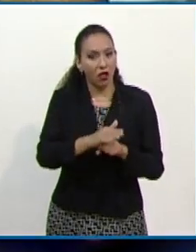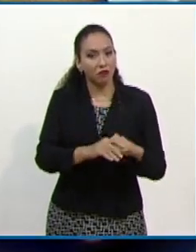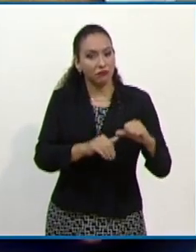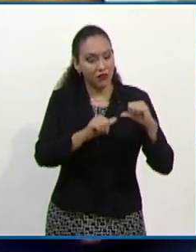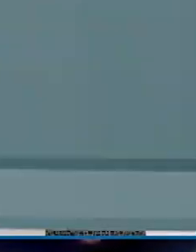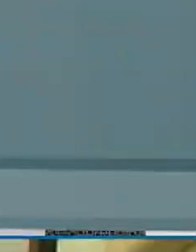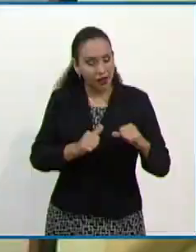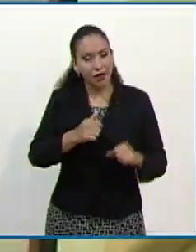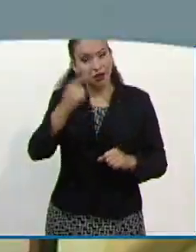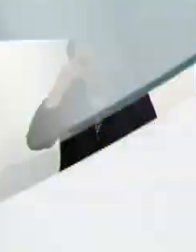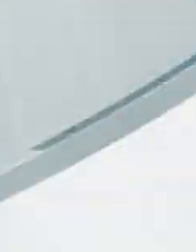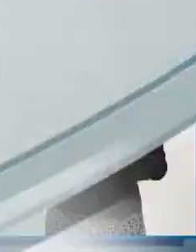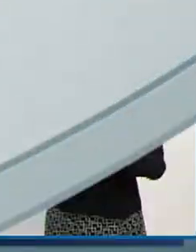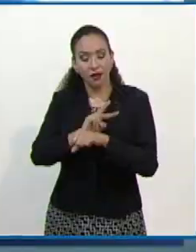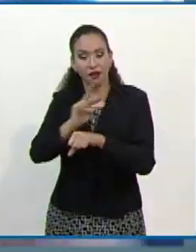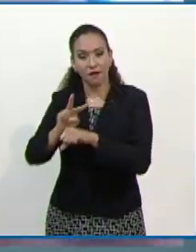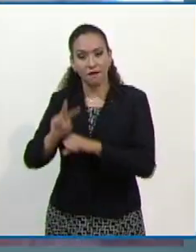locales.